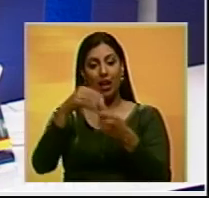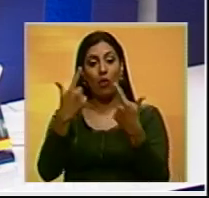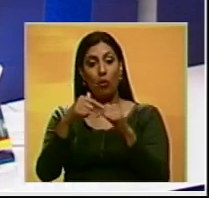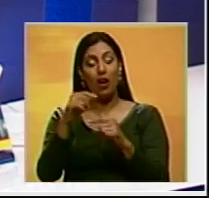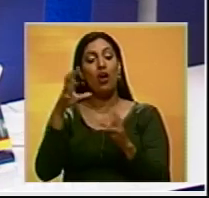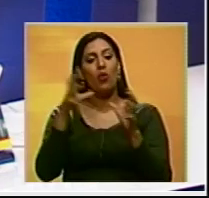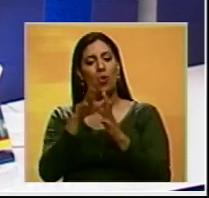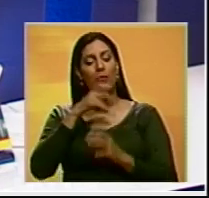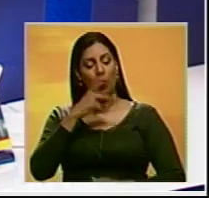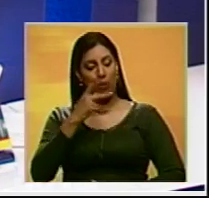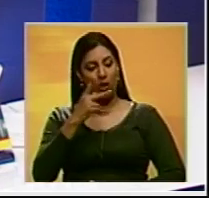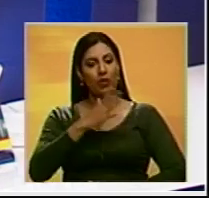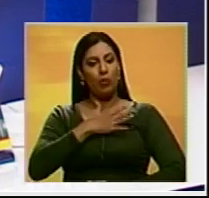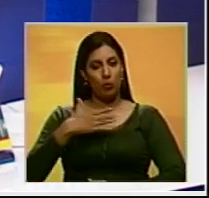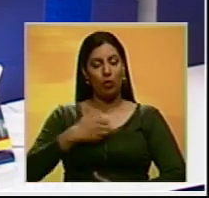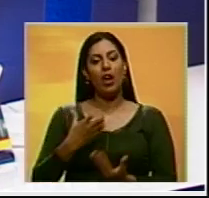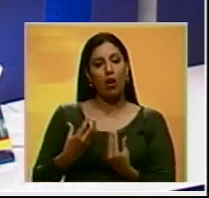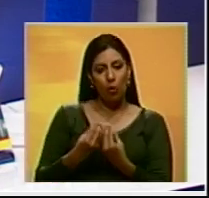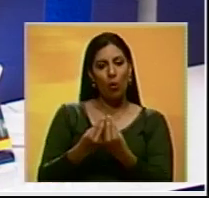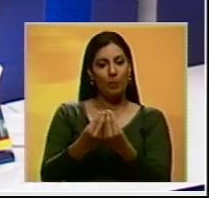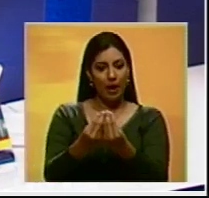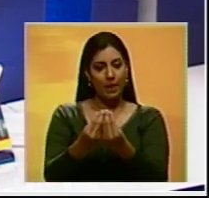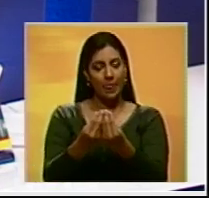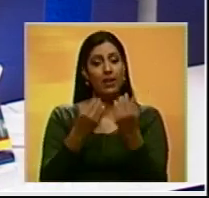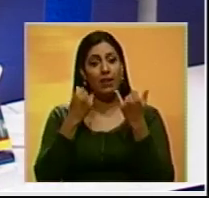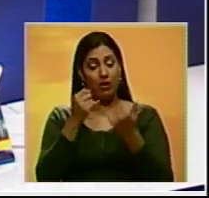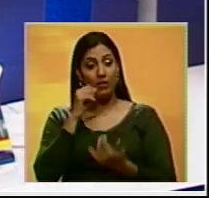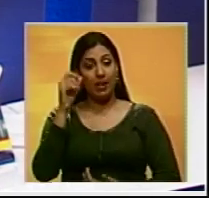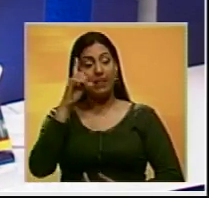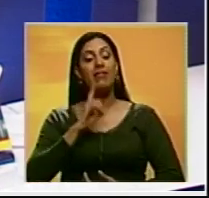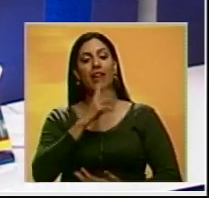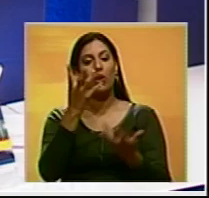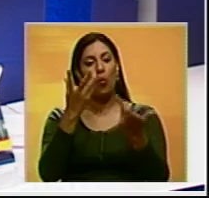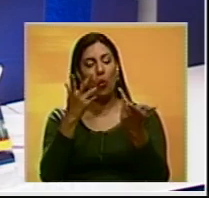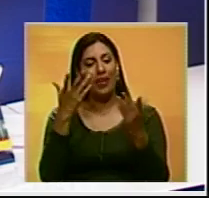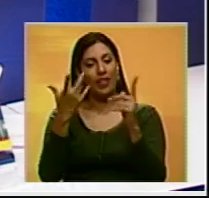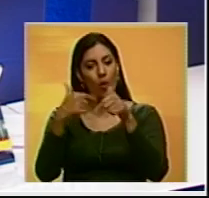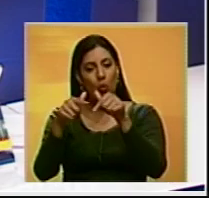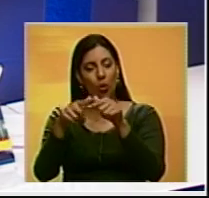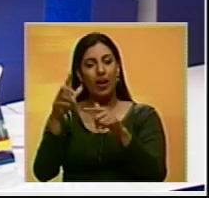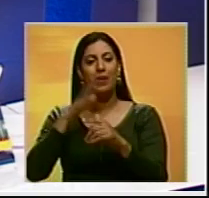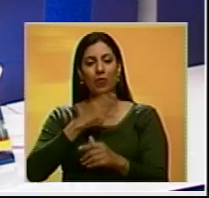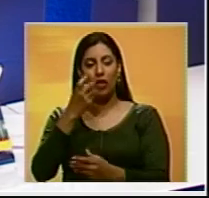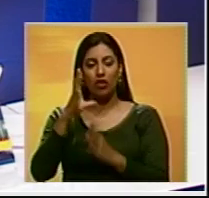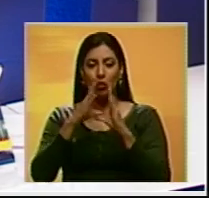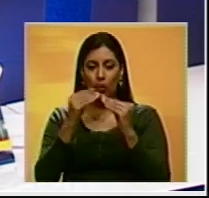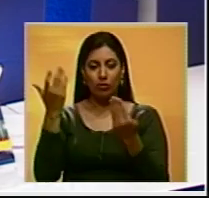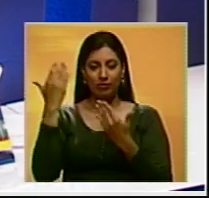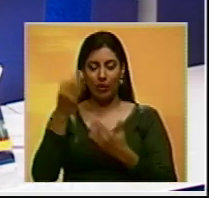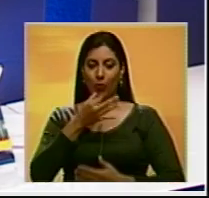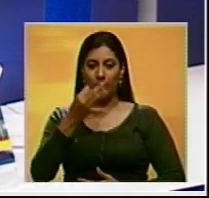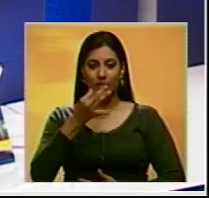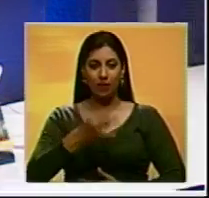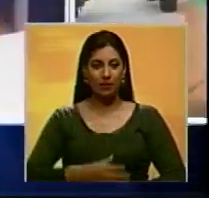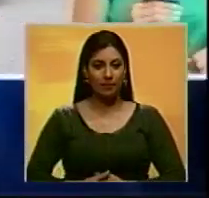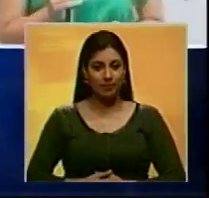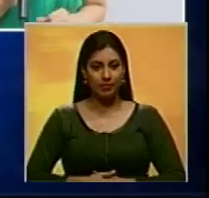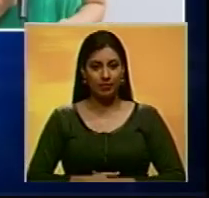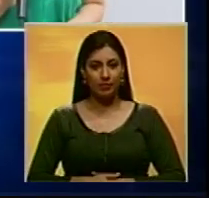por dirigentes políticos de la Mesa de la Unidad Democrática. Diana Martínez nos cuenta desde el lugar y trae más detalles. Adelante, buenas